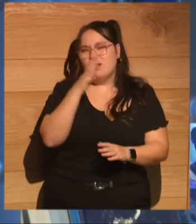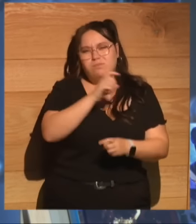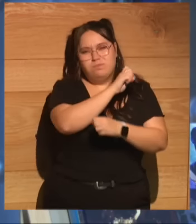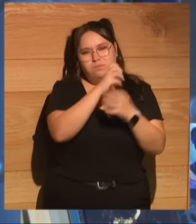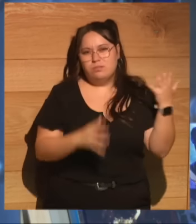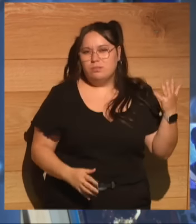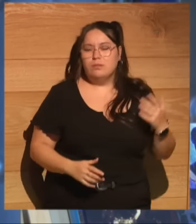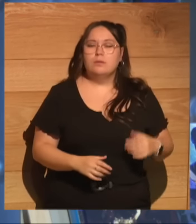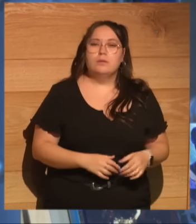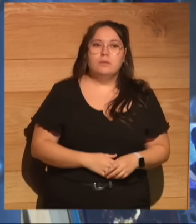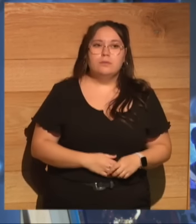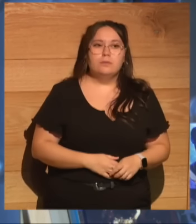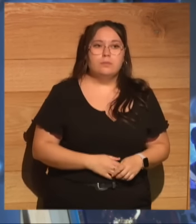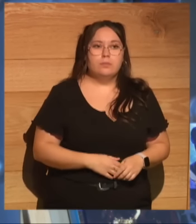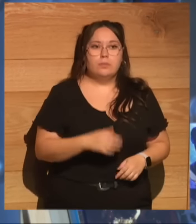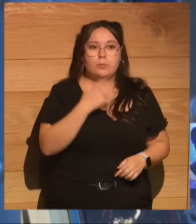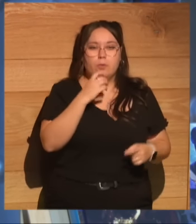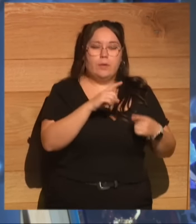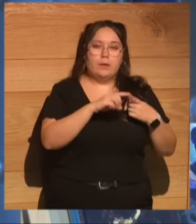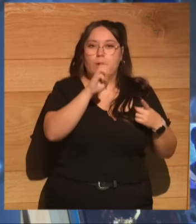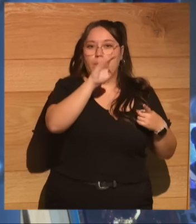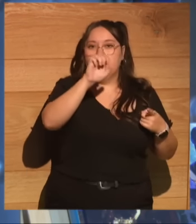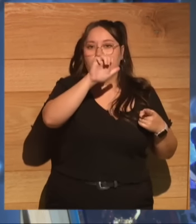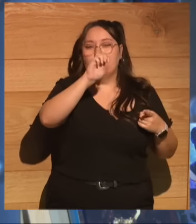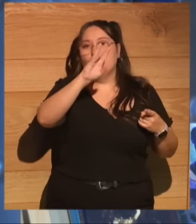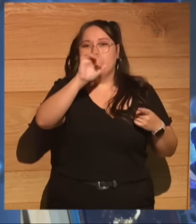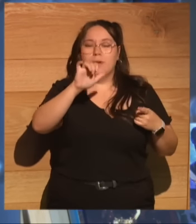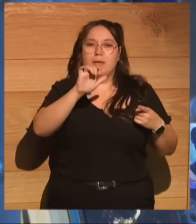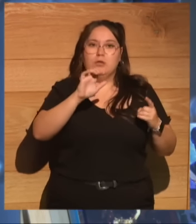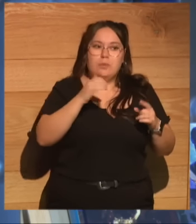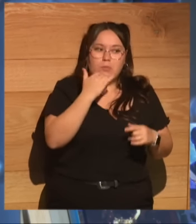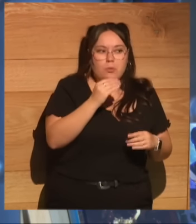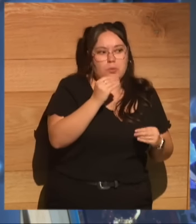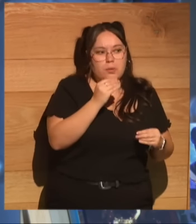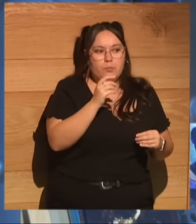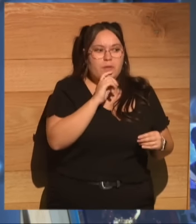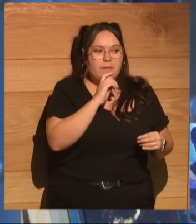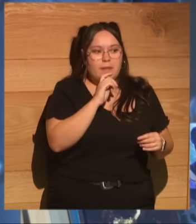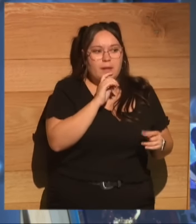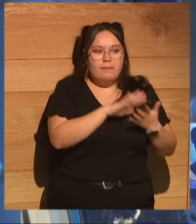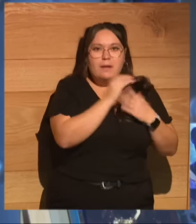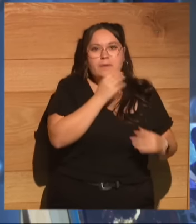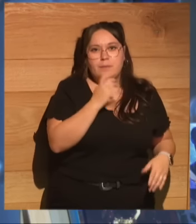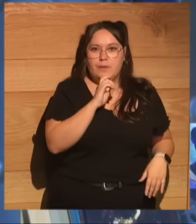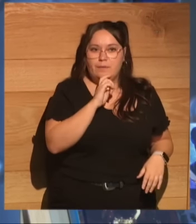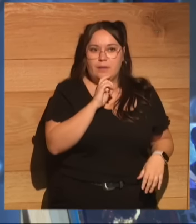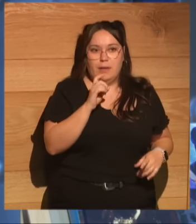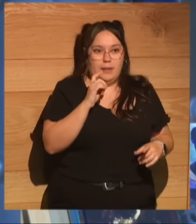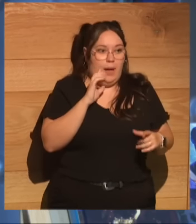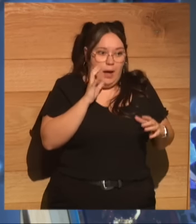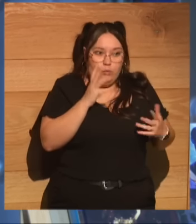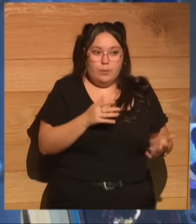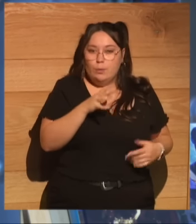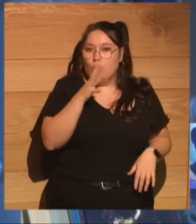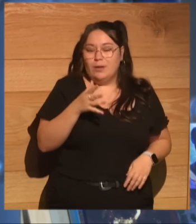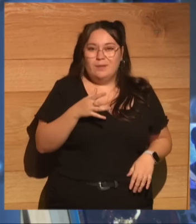razones. Pee Wee Herman, por ejemplo, es una película que es muy de la que es muy difícil hablar bien en tiempo real. Porque